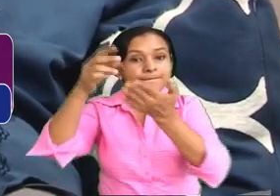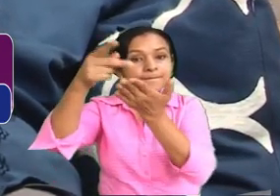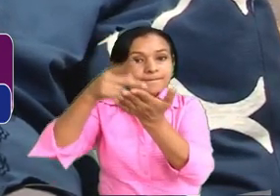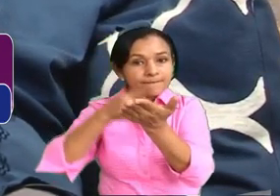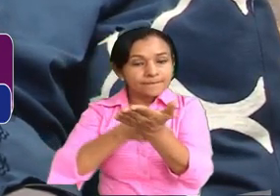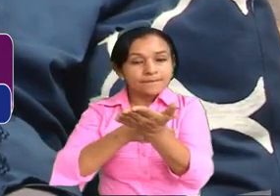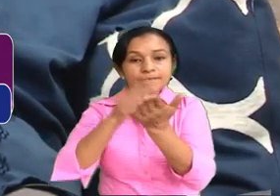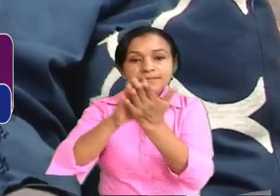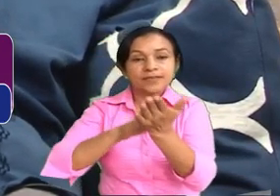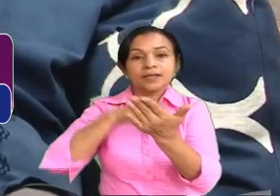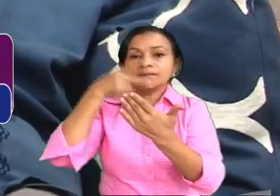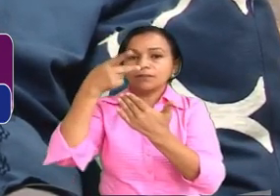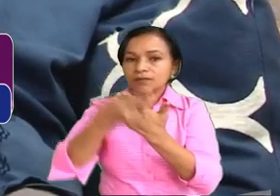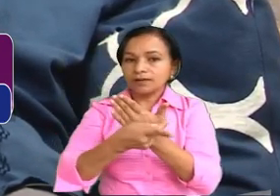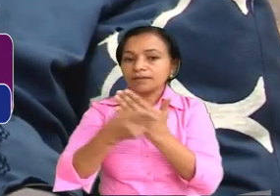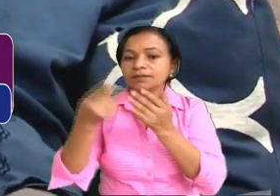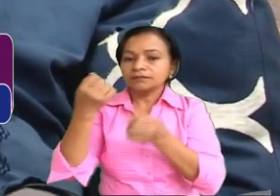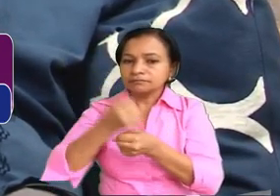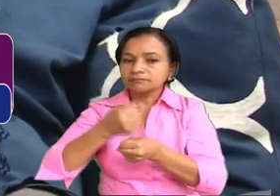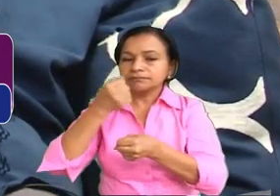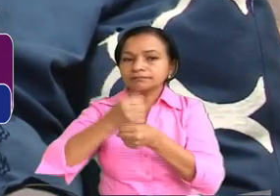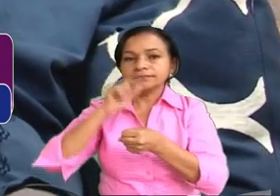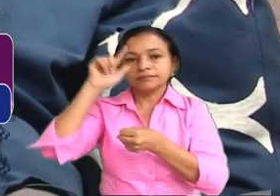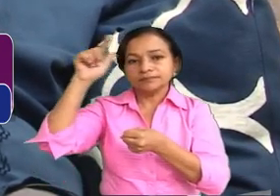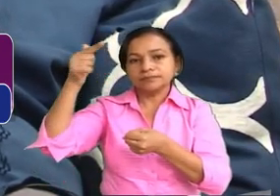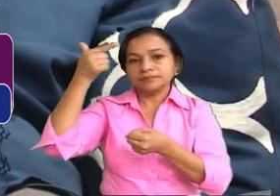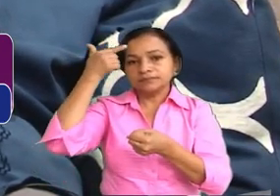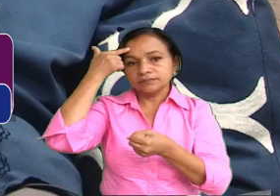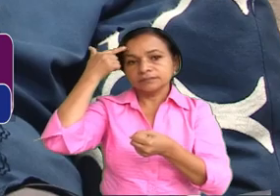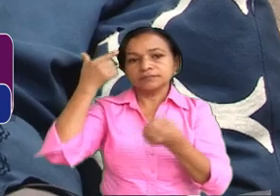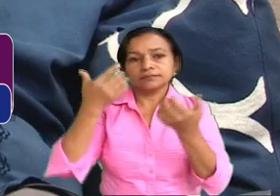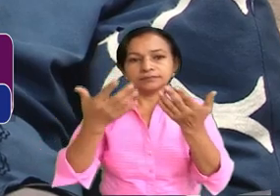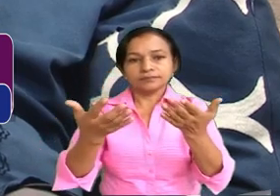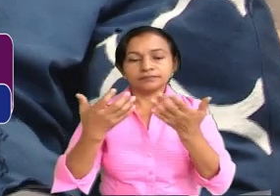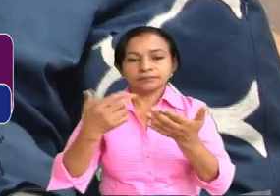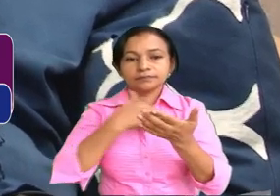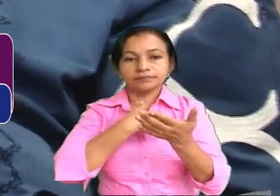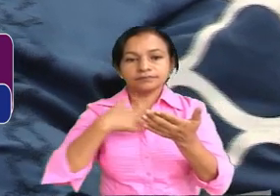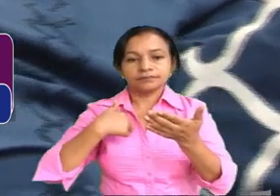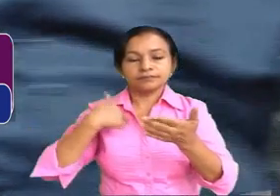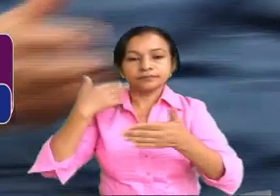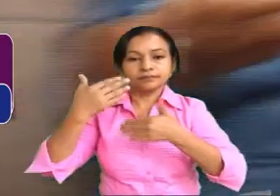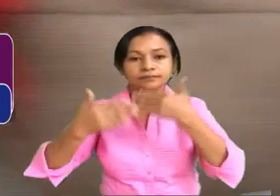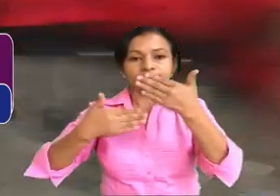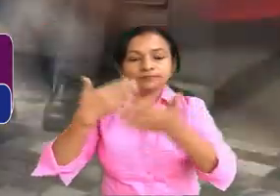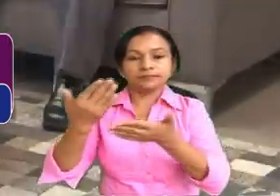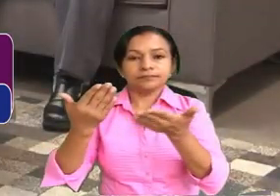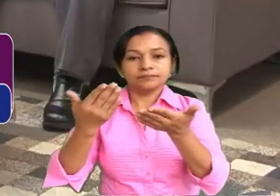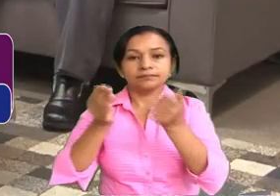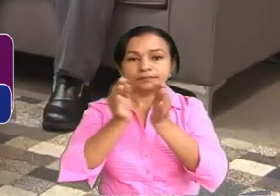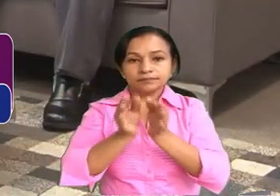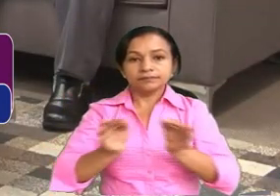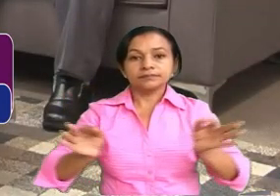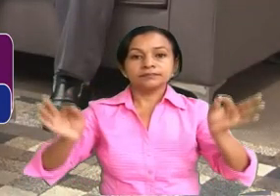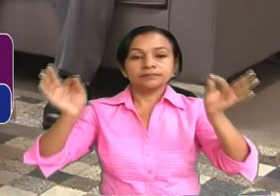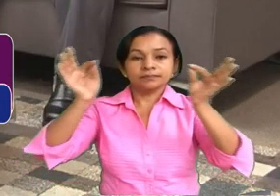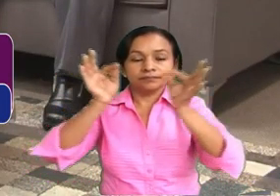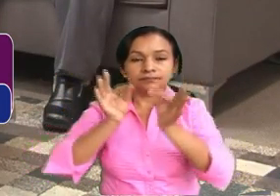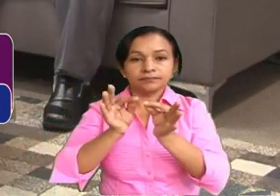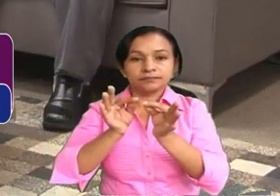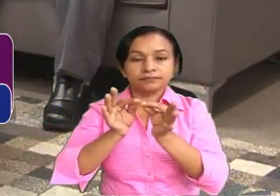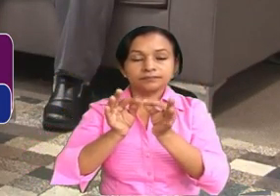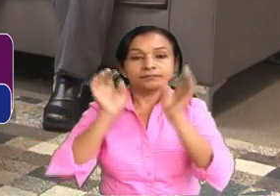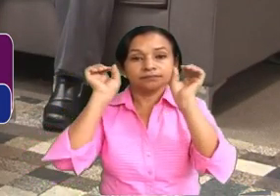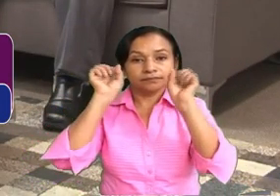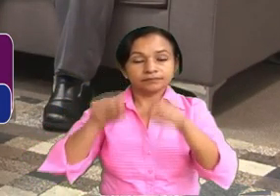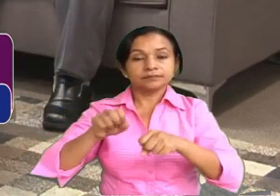y programas que el gobierno quiere que se vayan cumpliendo. Y eso es vital para que nosotros